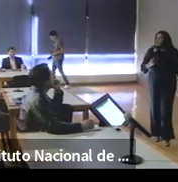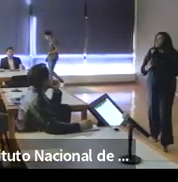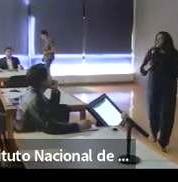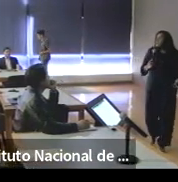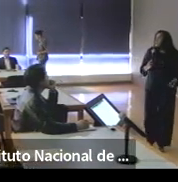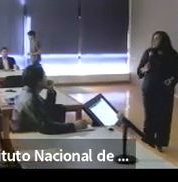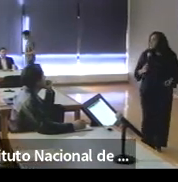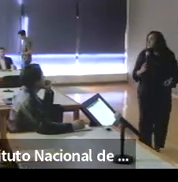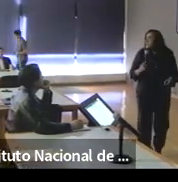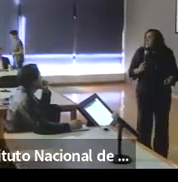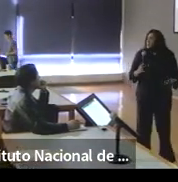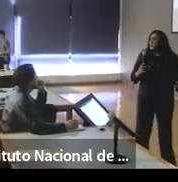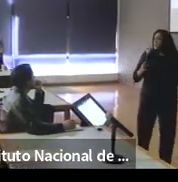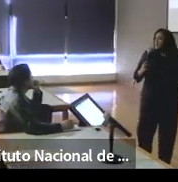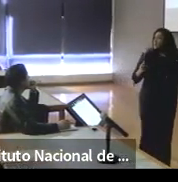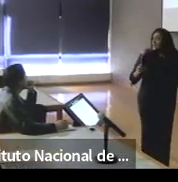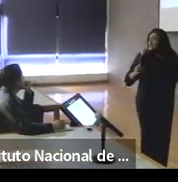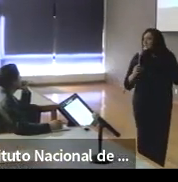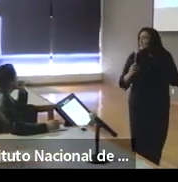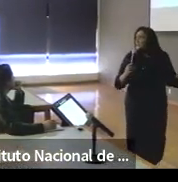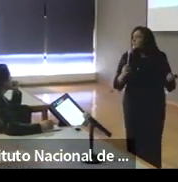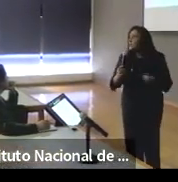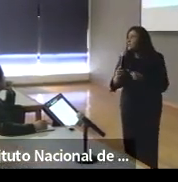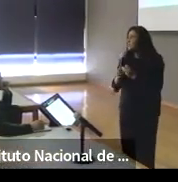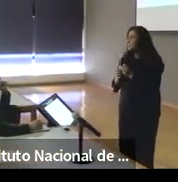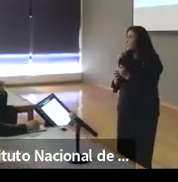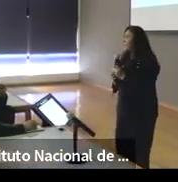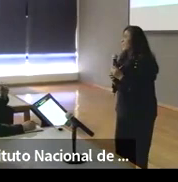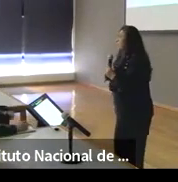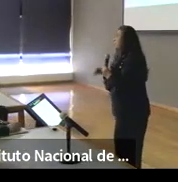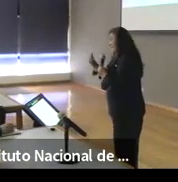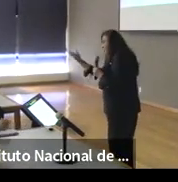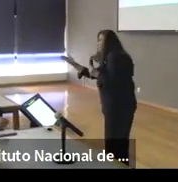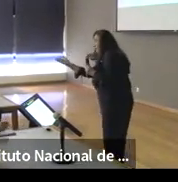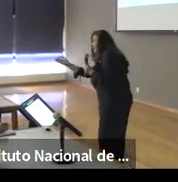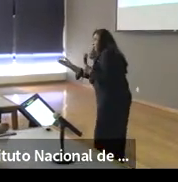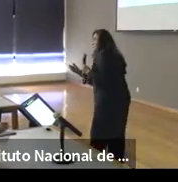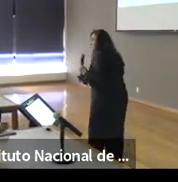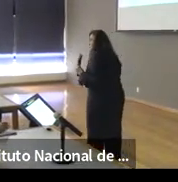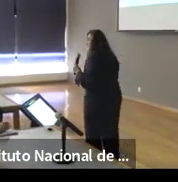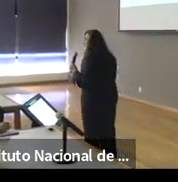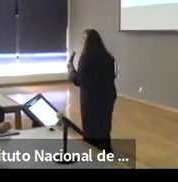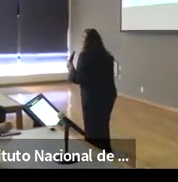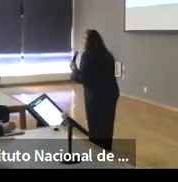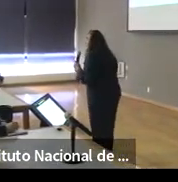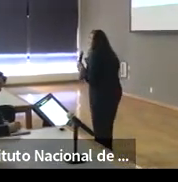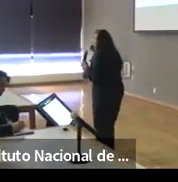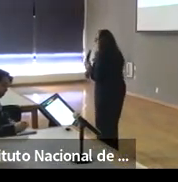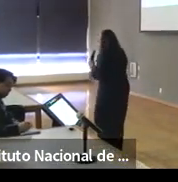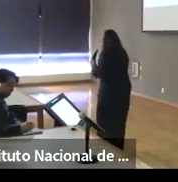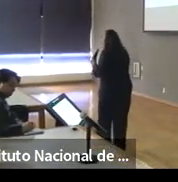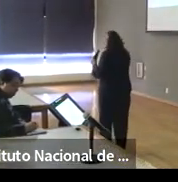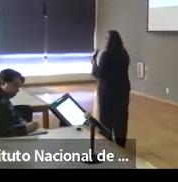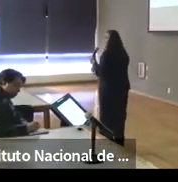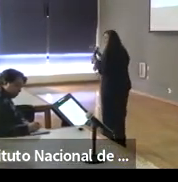con tu concepto y por qué quiero abordar este tema primero porque el conflicto tiene que ver